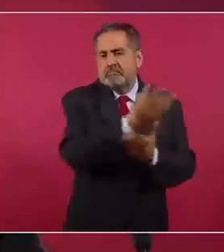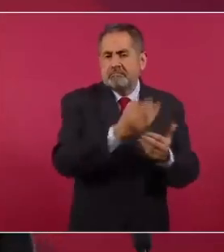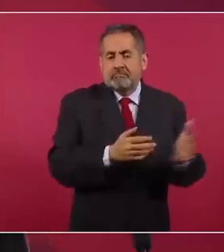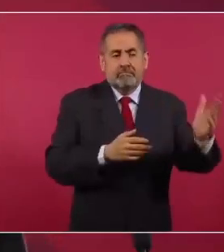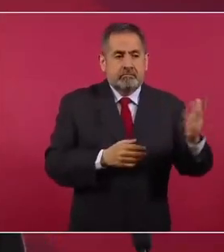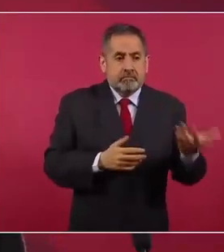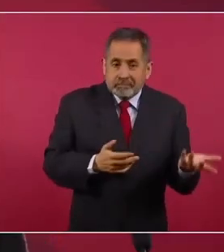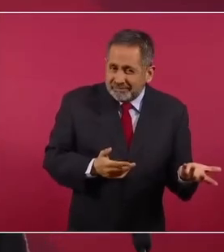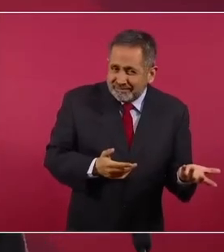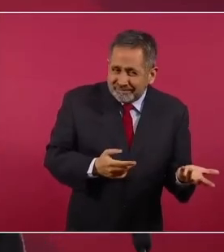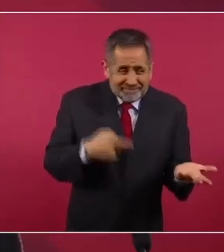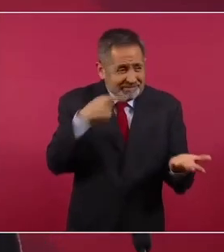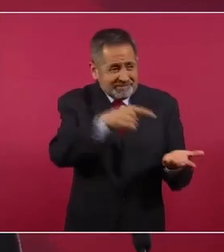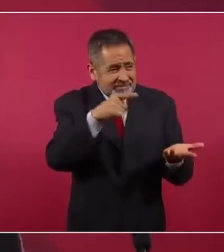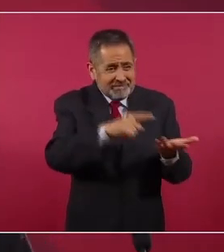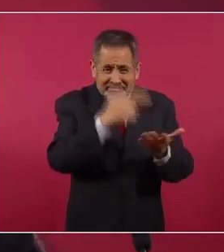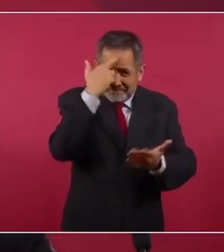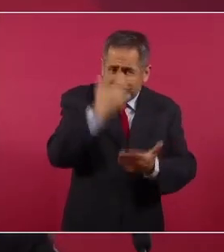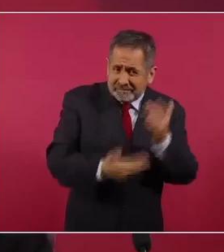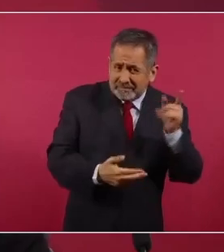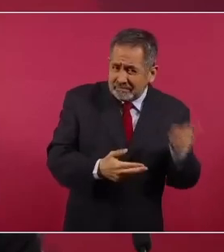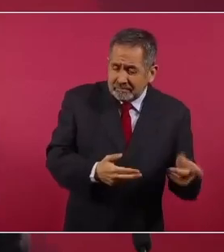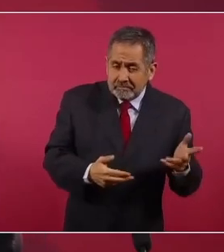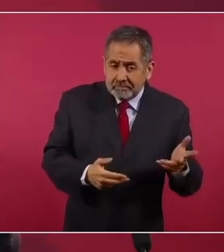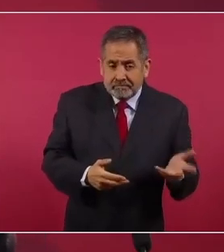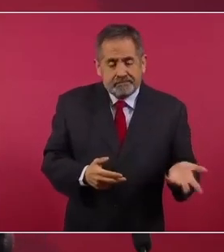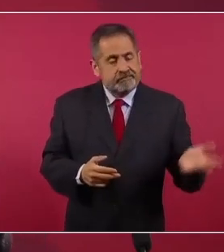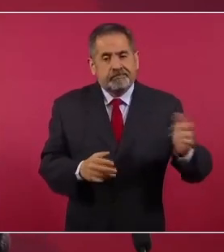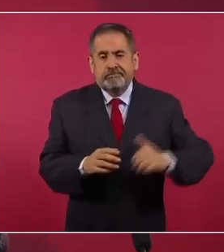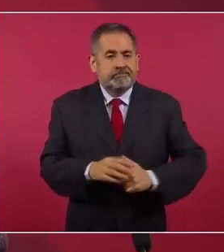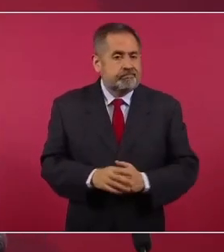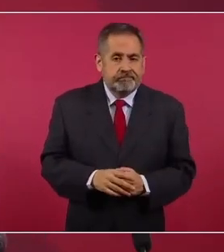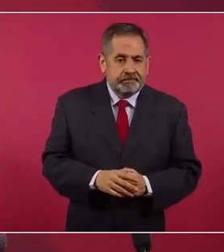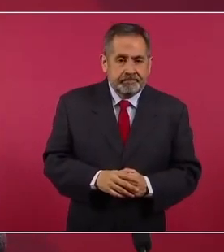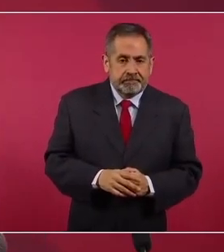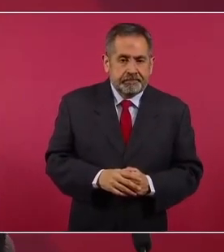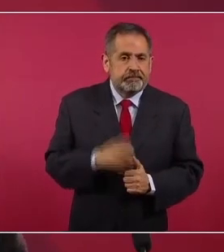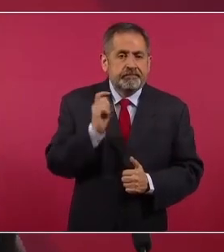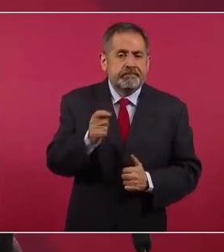cometen delitos y que al final